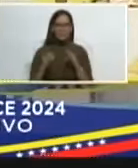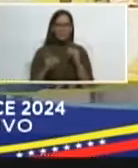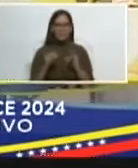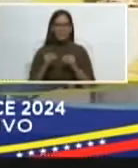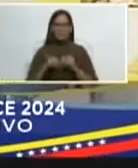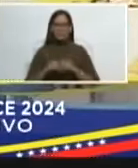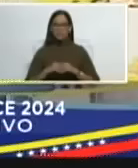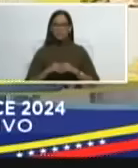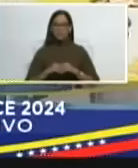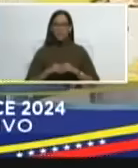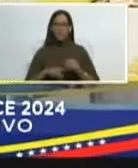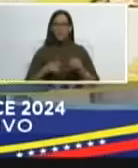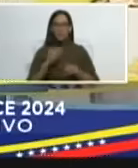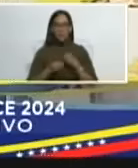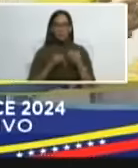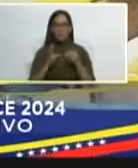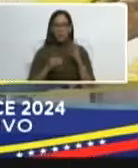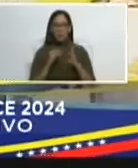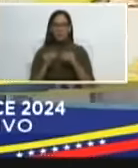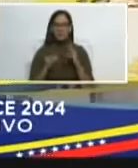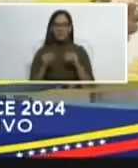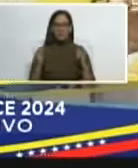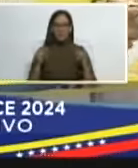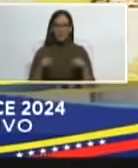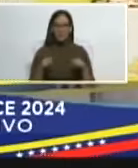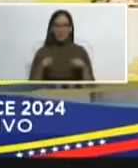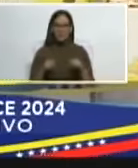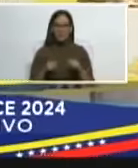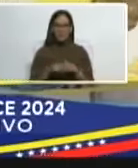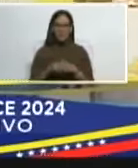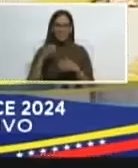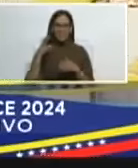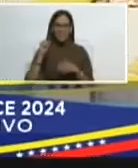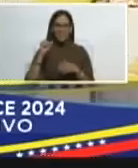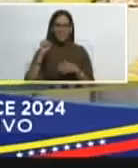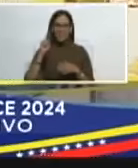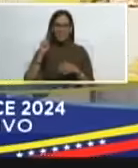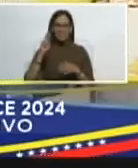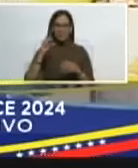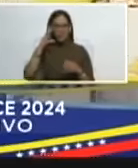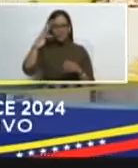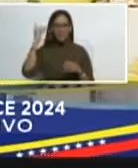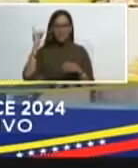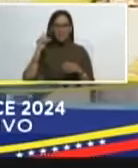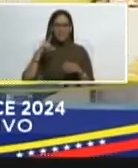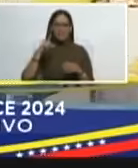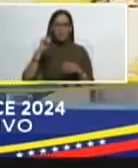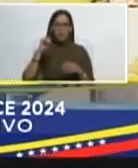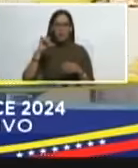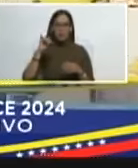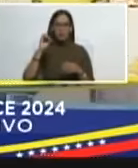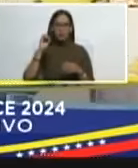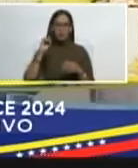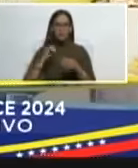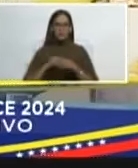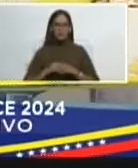¿Ah? Podemos hacer un conversadito aquí entre Castro Soteldo, Delcy, Loyo. ¿Qué dicen?